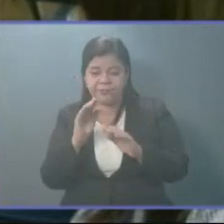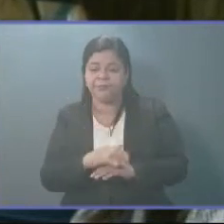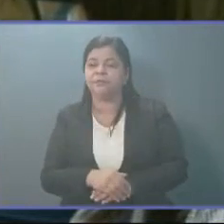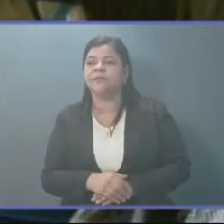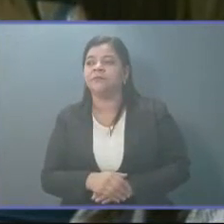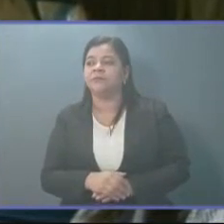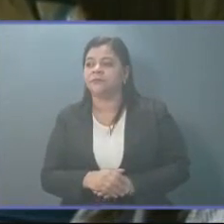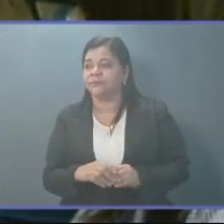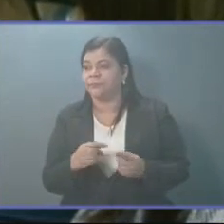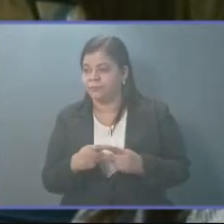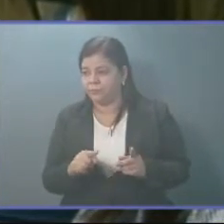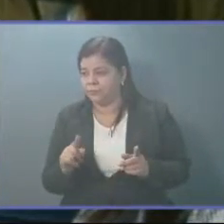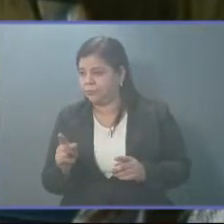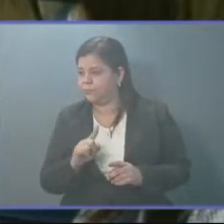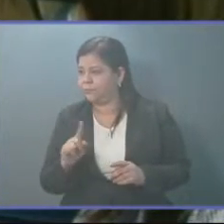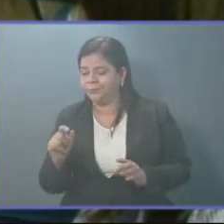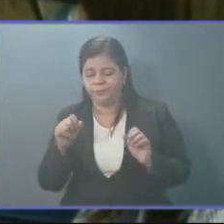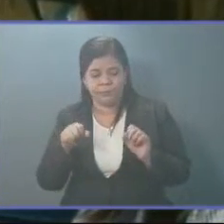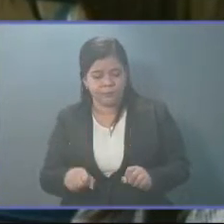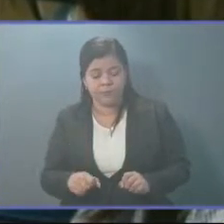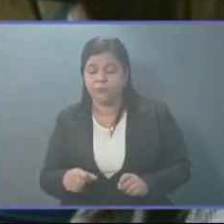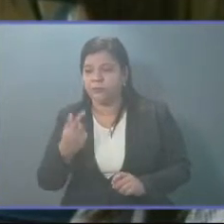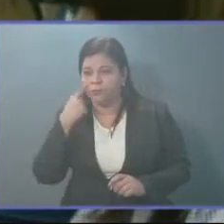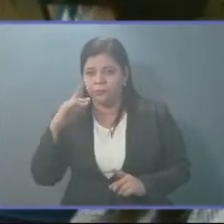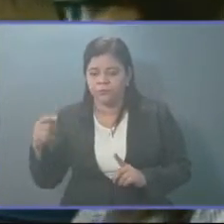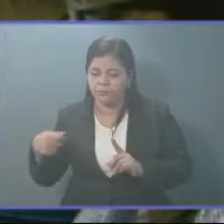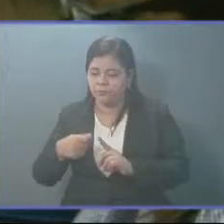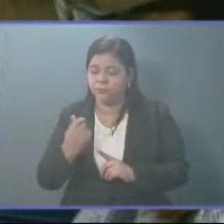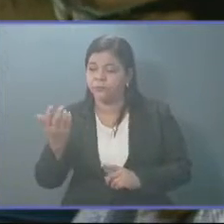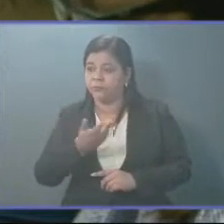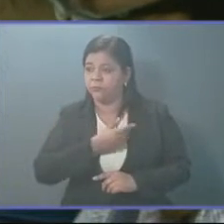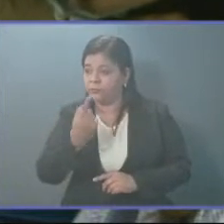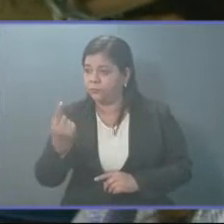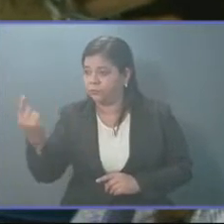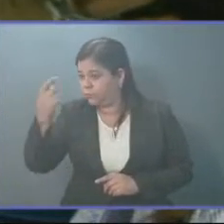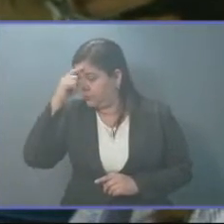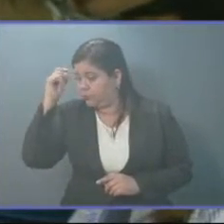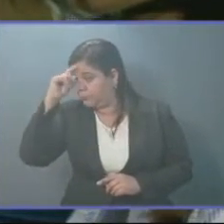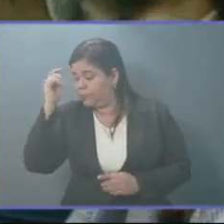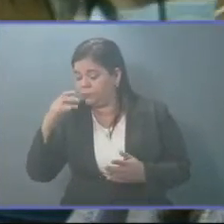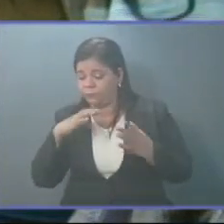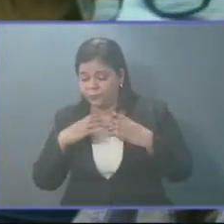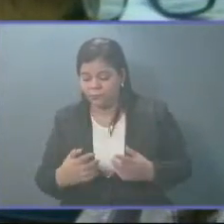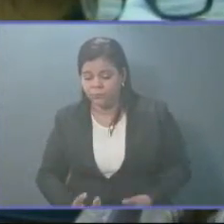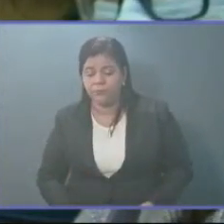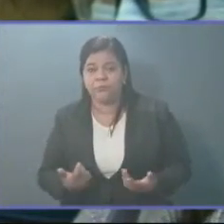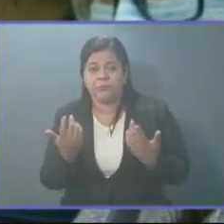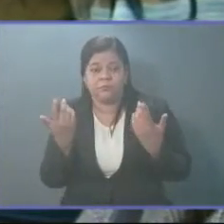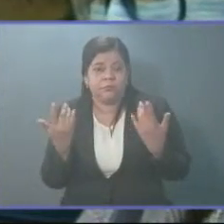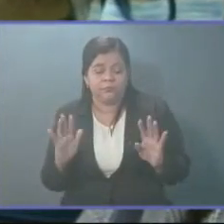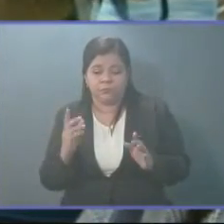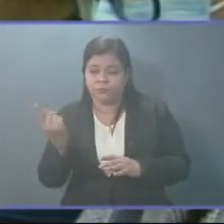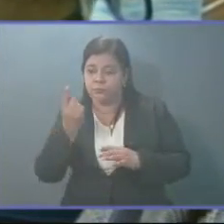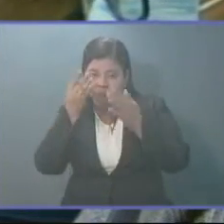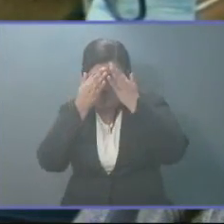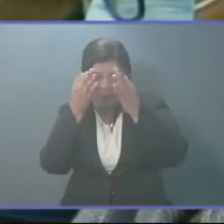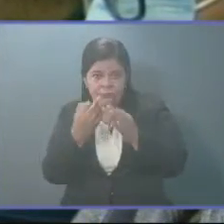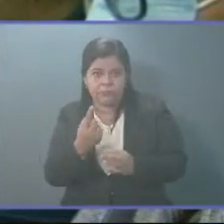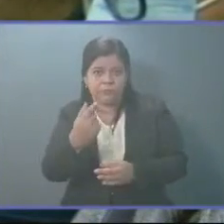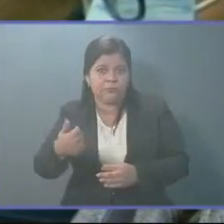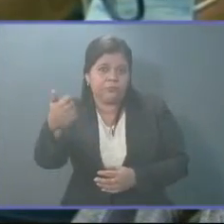necesaria, porque no es posible que el salario de nuestros empleados públicos quede al arbitrio de sus